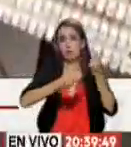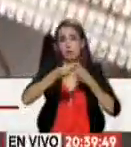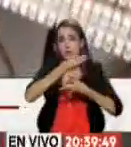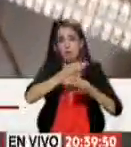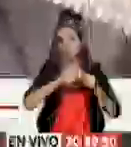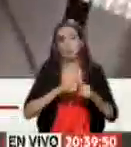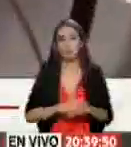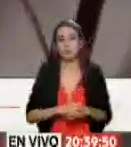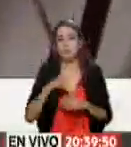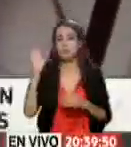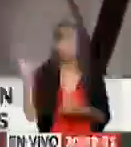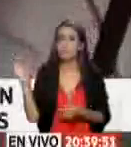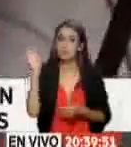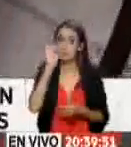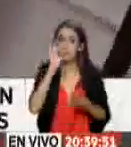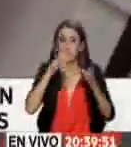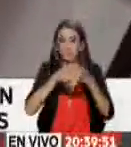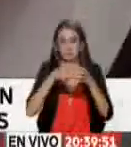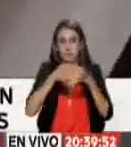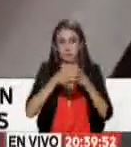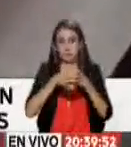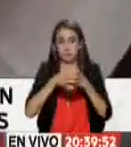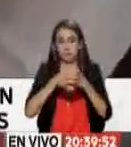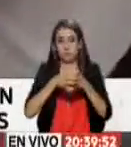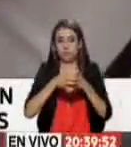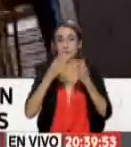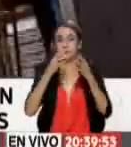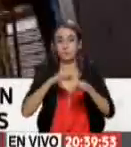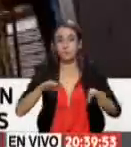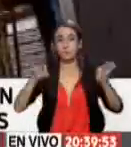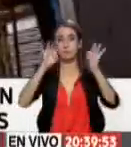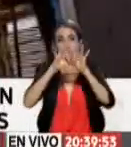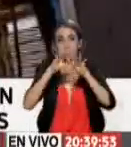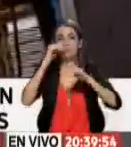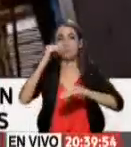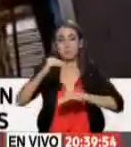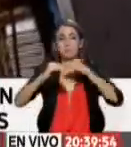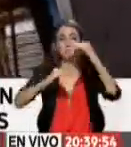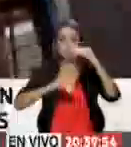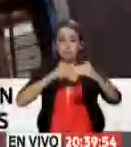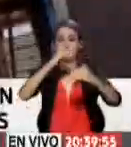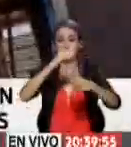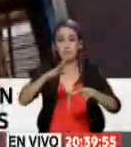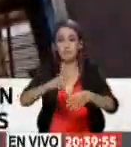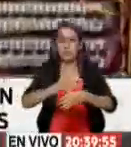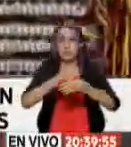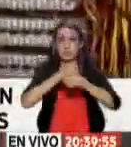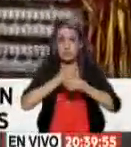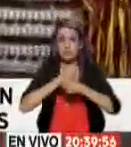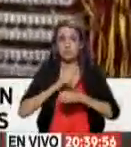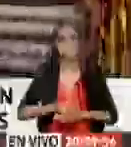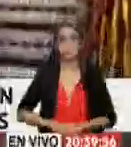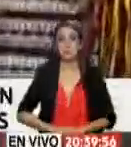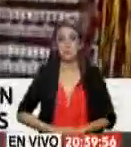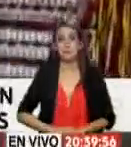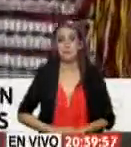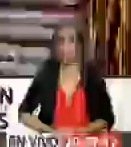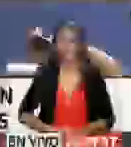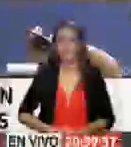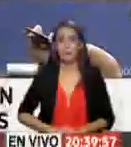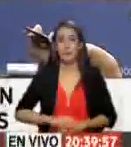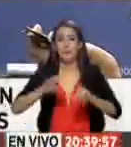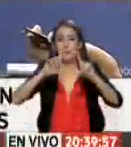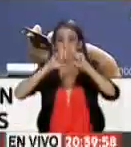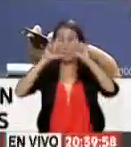en 20 años. Para el representante del Comité Empresarial Ecuatoriano, es importante ir despacio pero seguro, marcando prioridades. Empresas